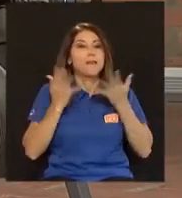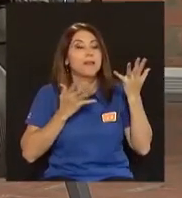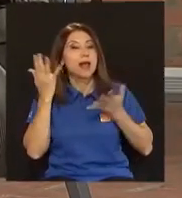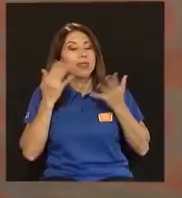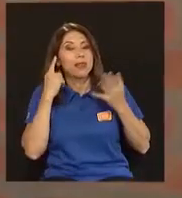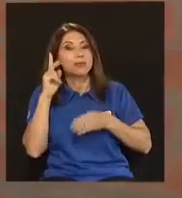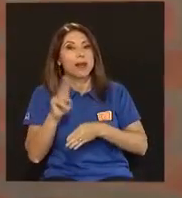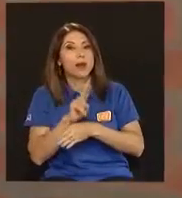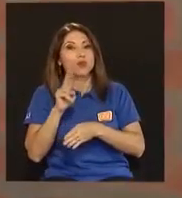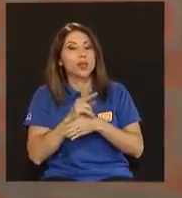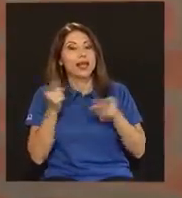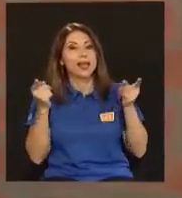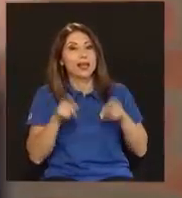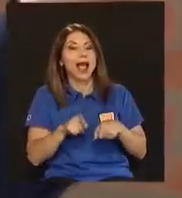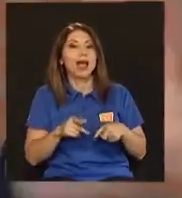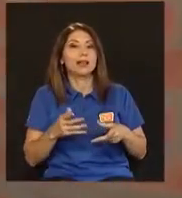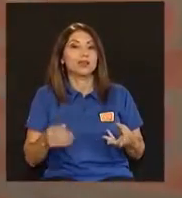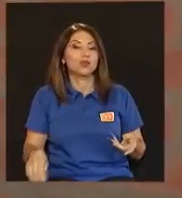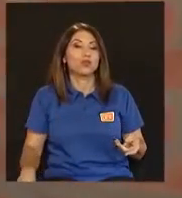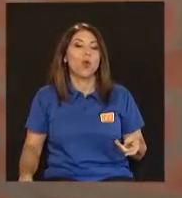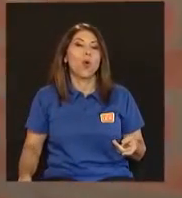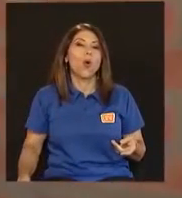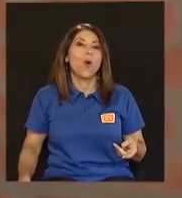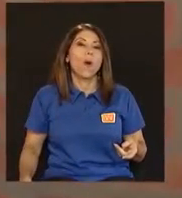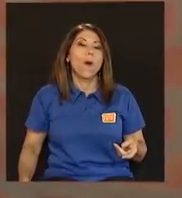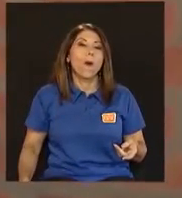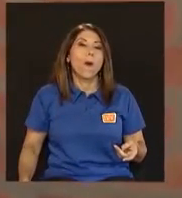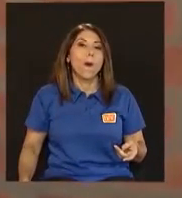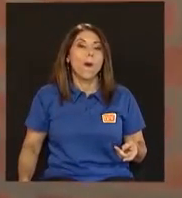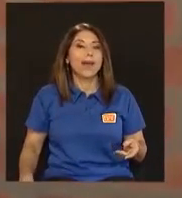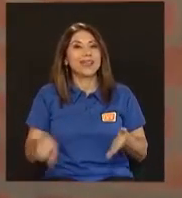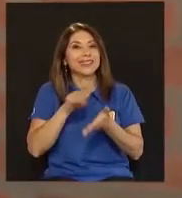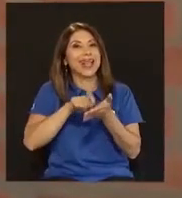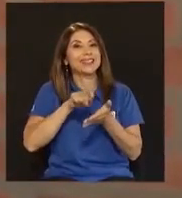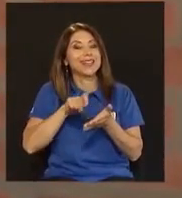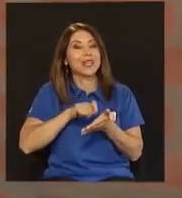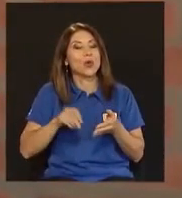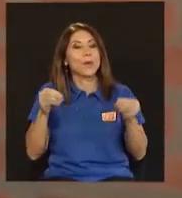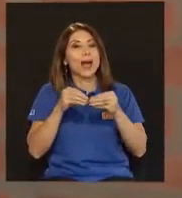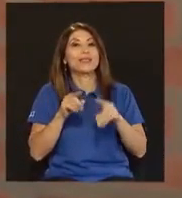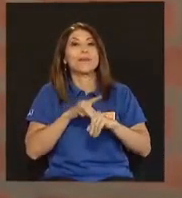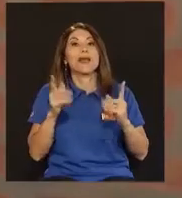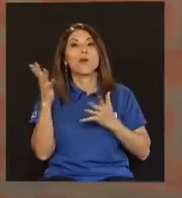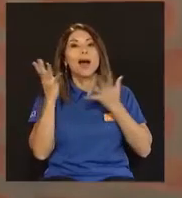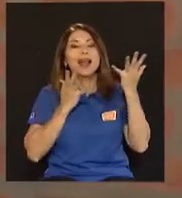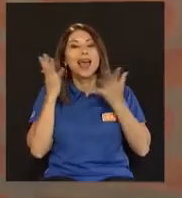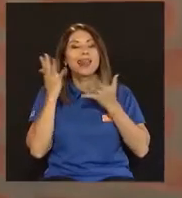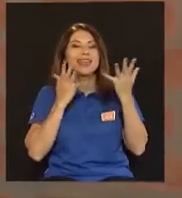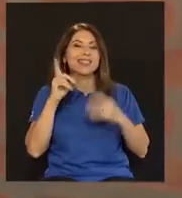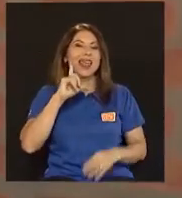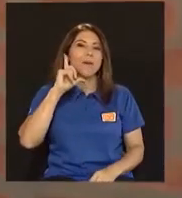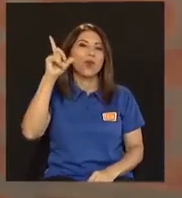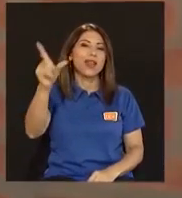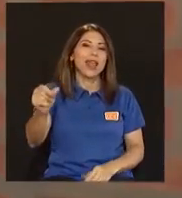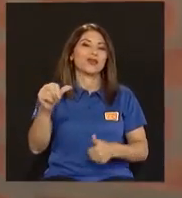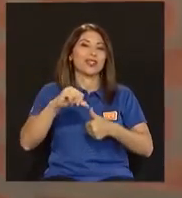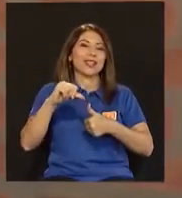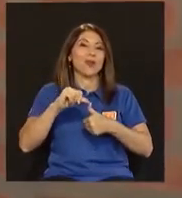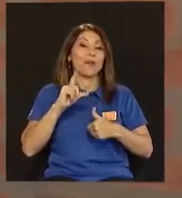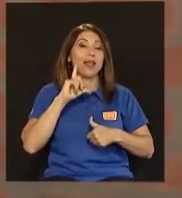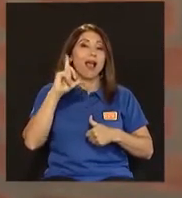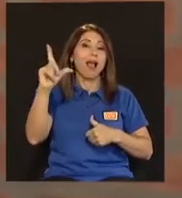caso de Yunus, más del que se ha escrito más, pero Bangladesh queda muy lejos de Centroamérica